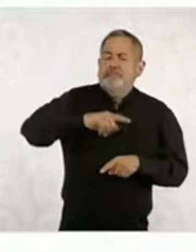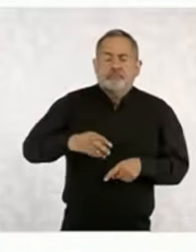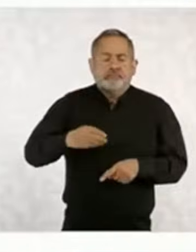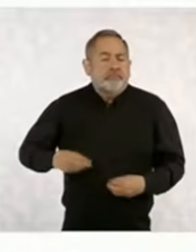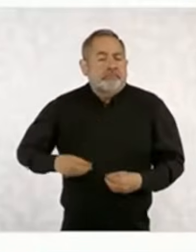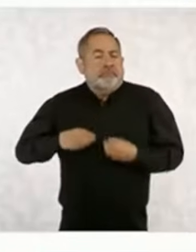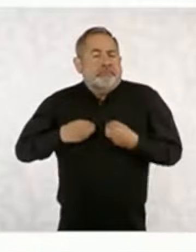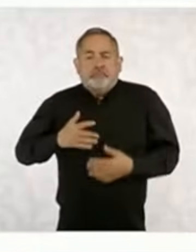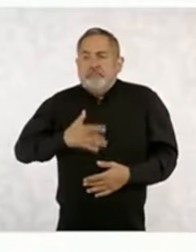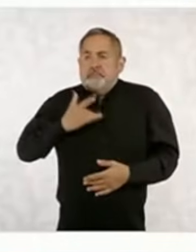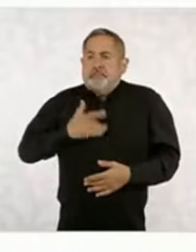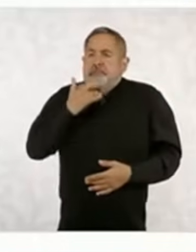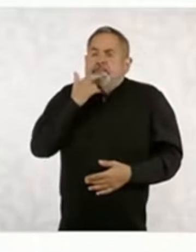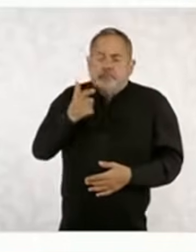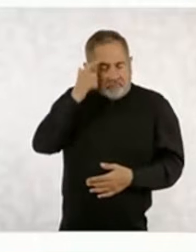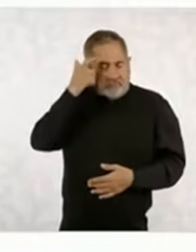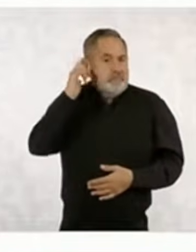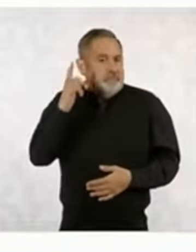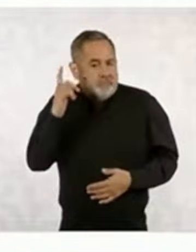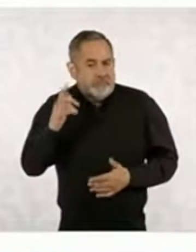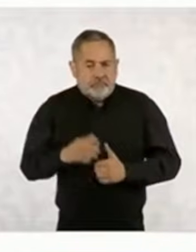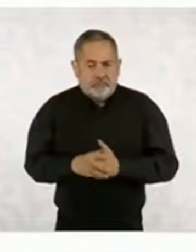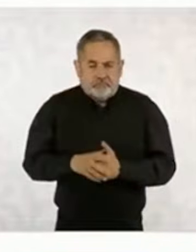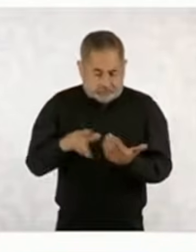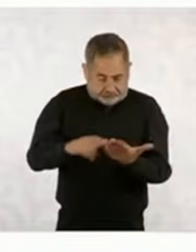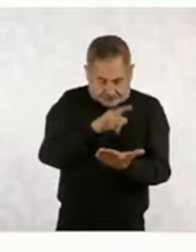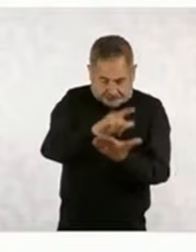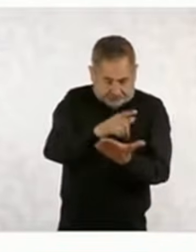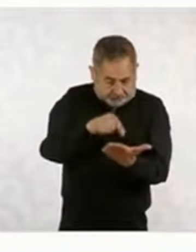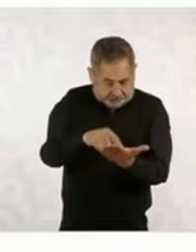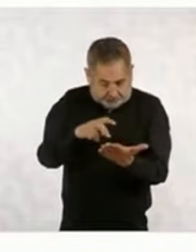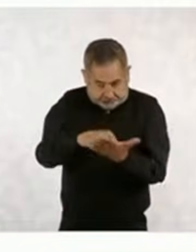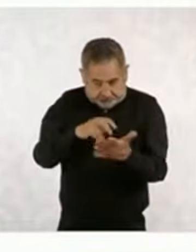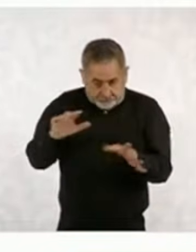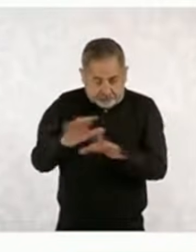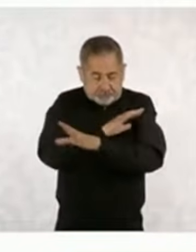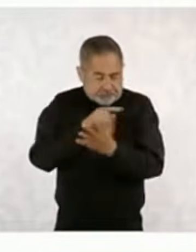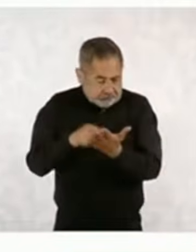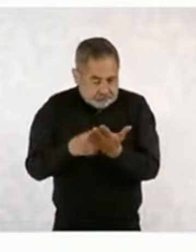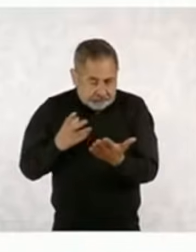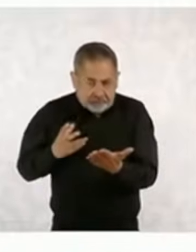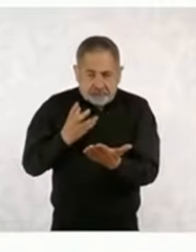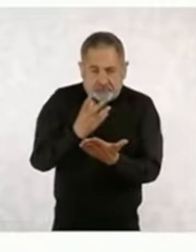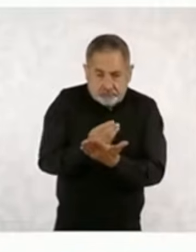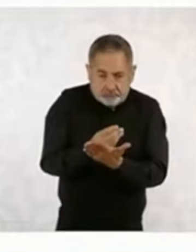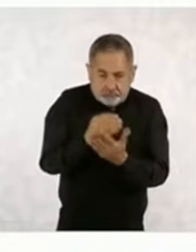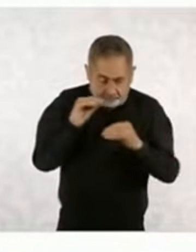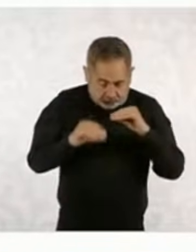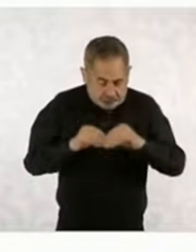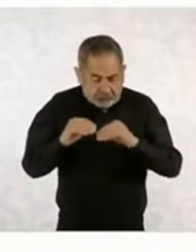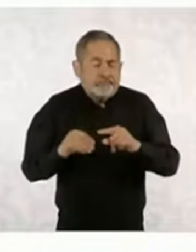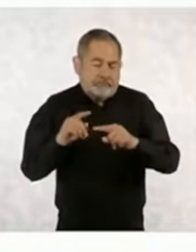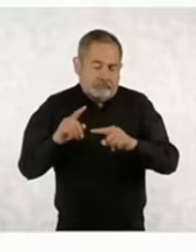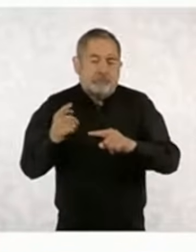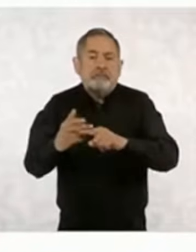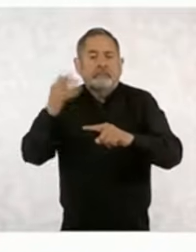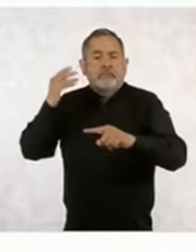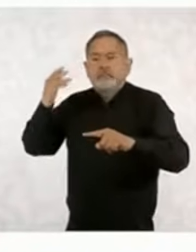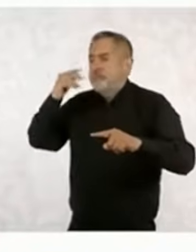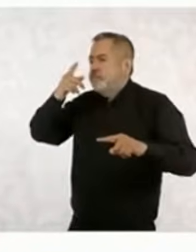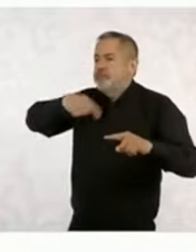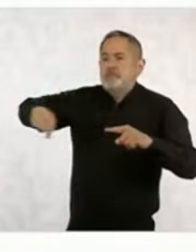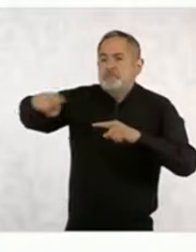trabajadores. Esta propuesta de reforma se da después de un largo proceso de análisis y discusiones de los diferentes